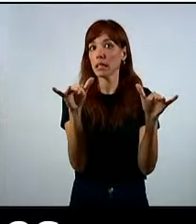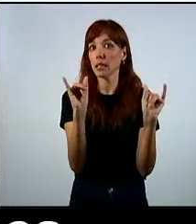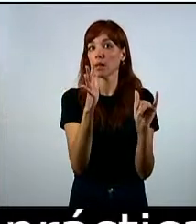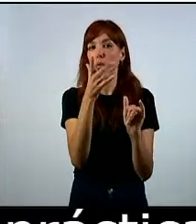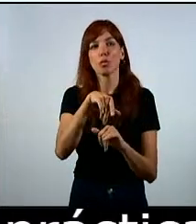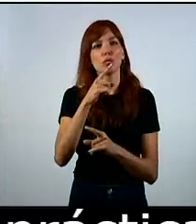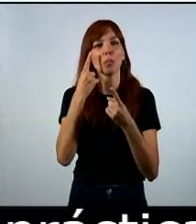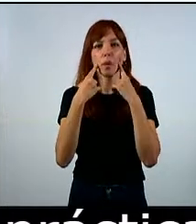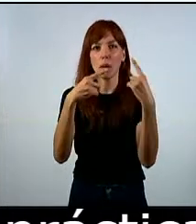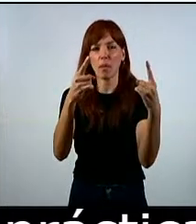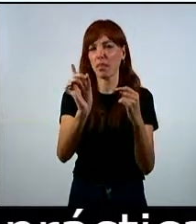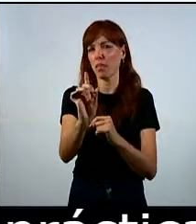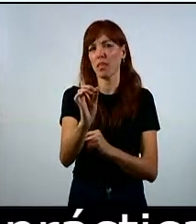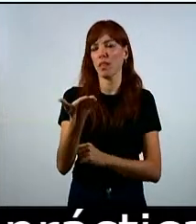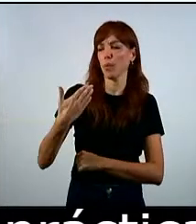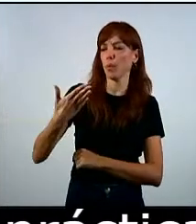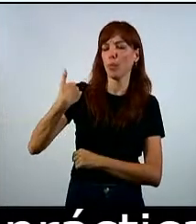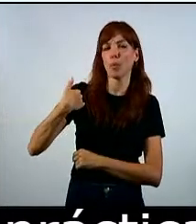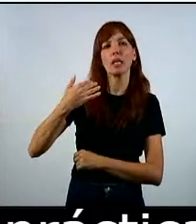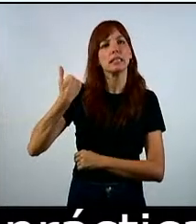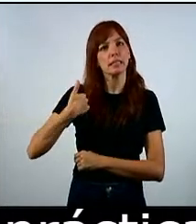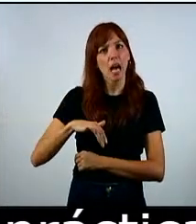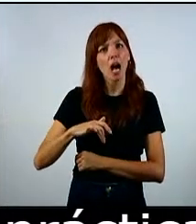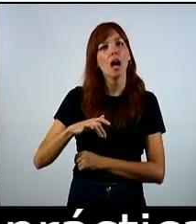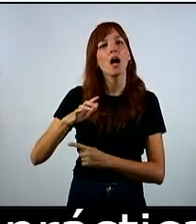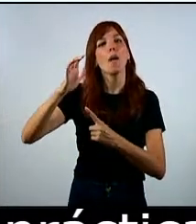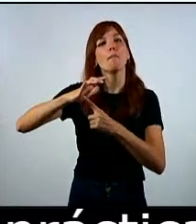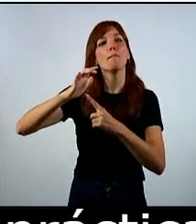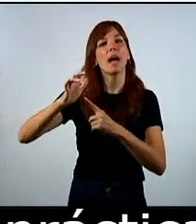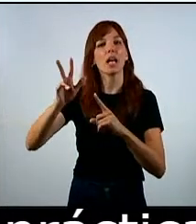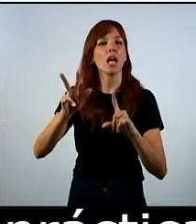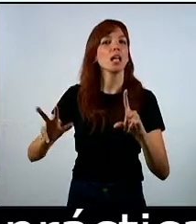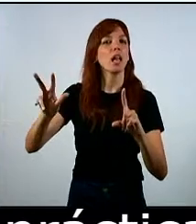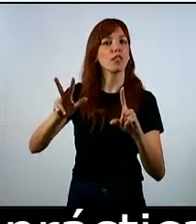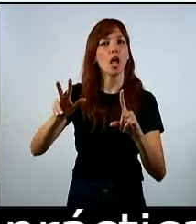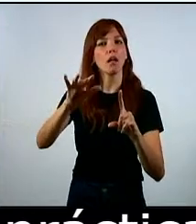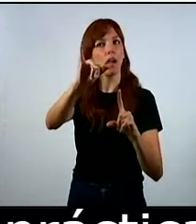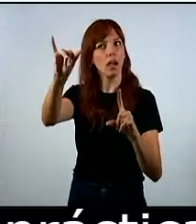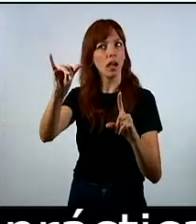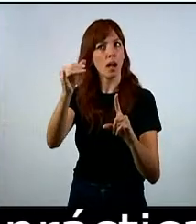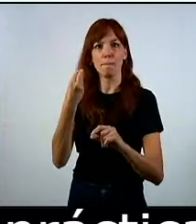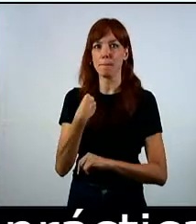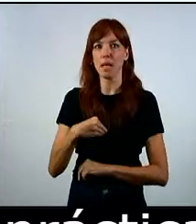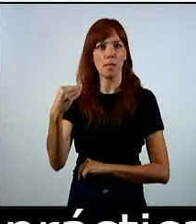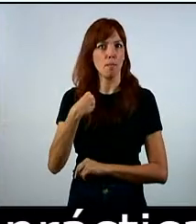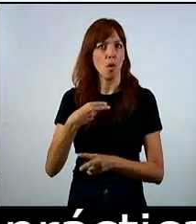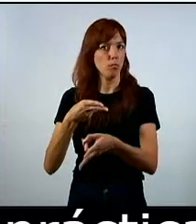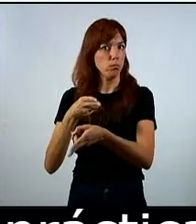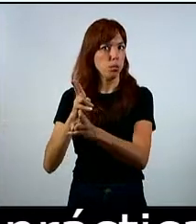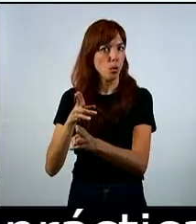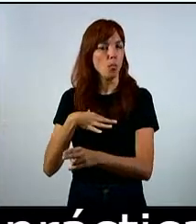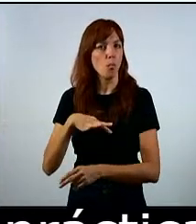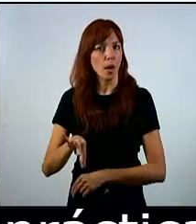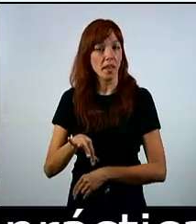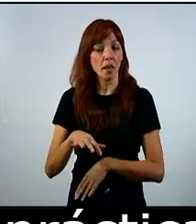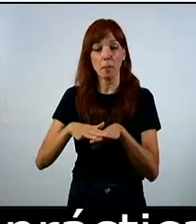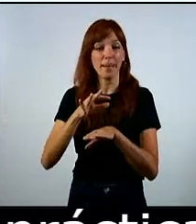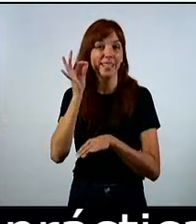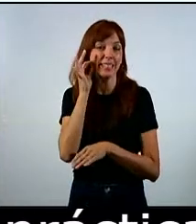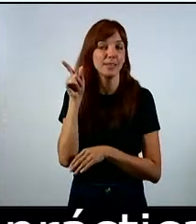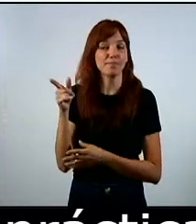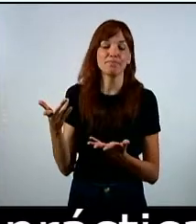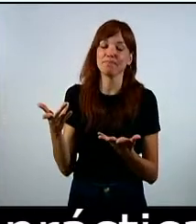primera vez. Hay otros parques nacionales que ya lo habían hecho y no vemos, pues creo que ahí la ministra pues no estaba